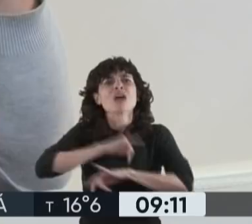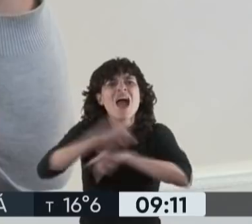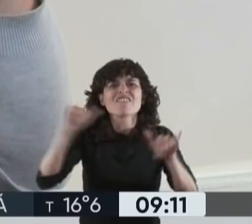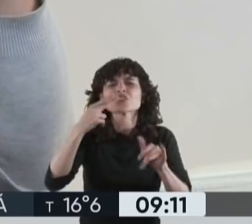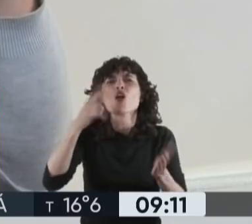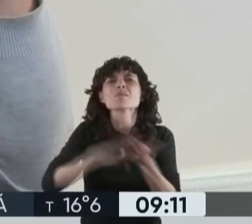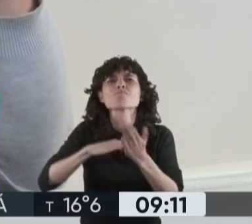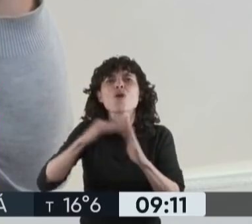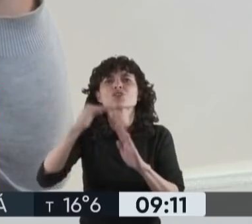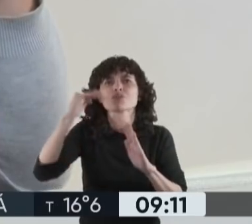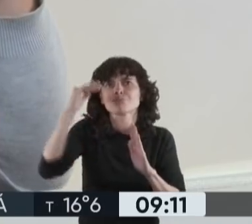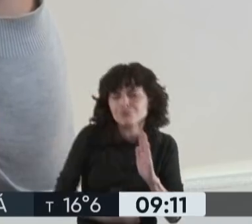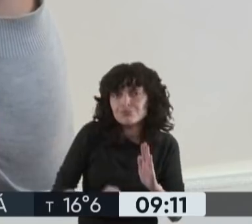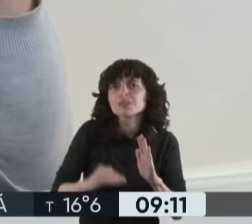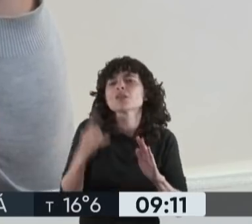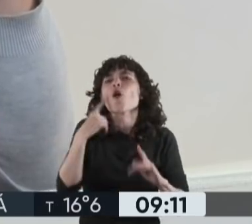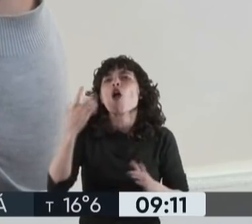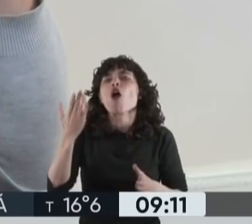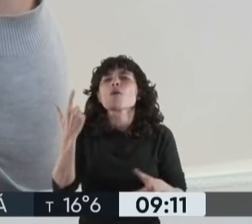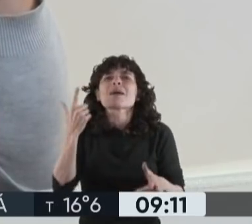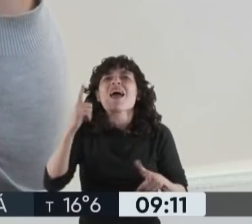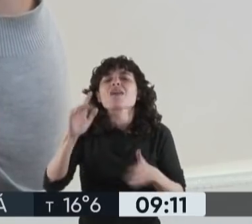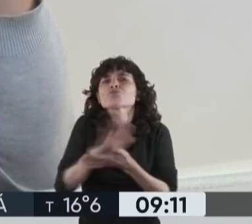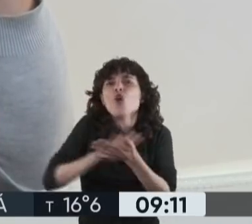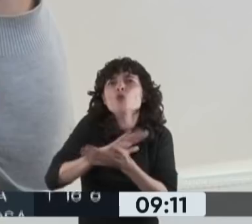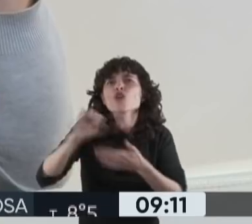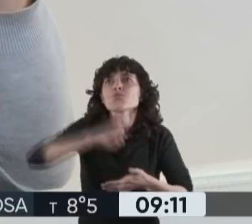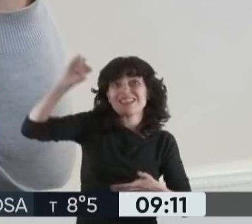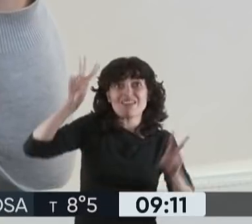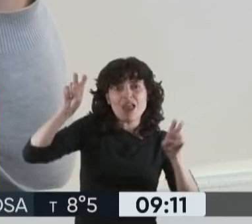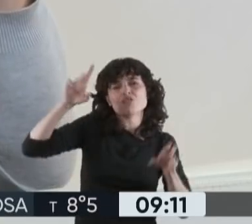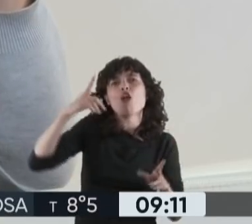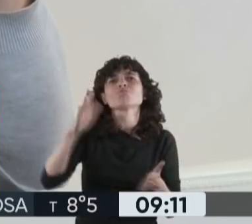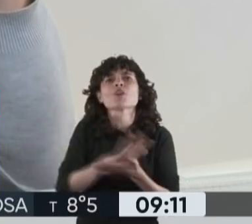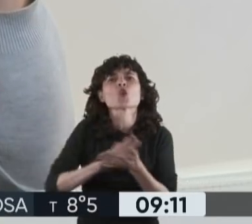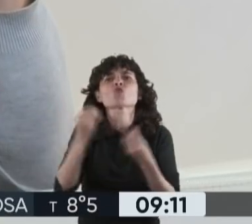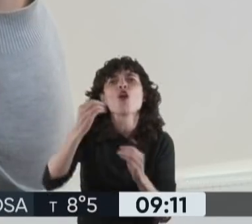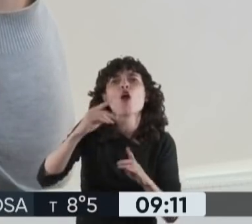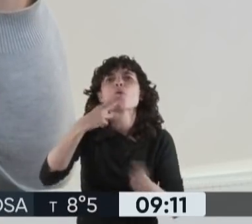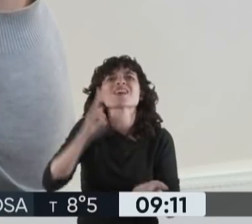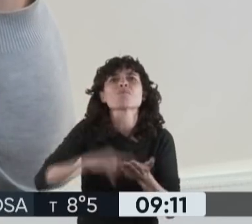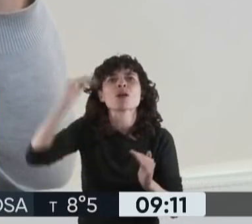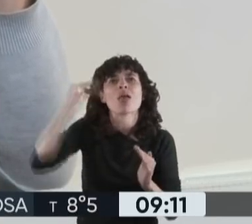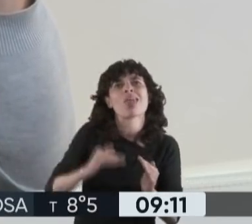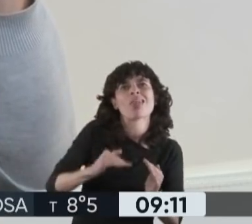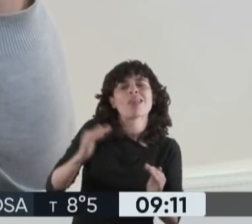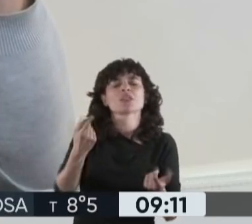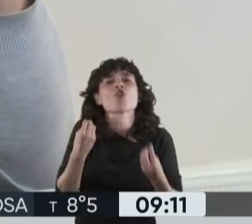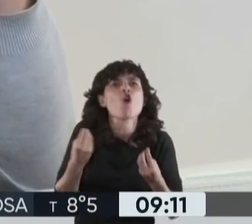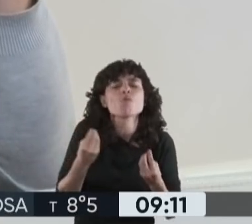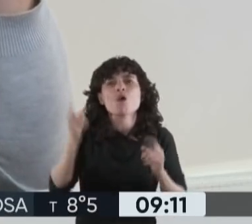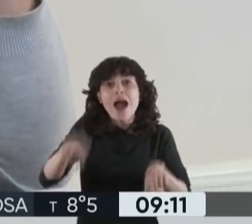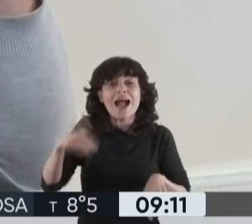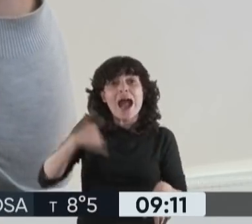para contrarrestar los efectos de la inflación que, sabemos, está afectando a buena parte de los países del mundo. Y aquí en nuestro país,